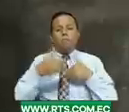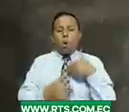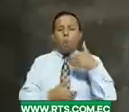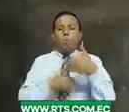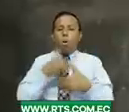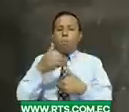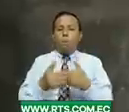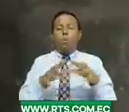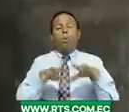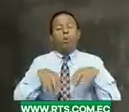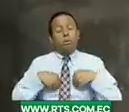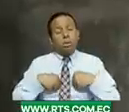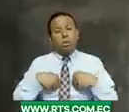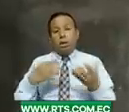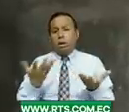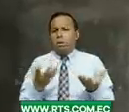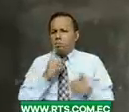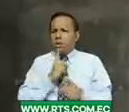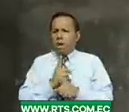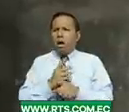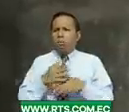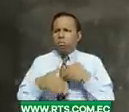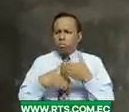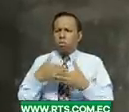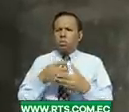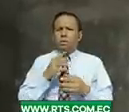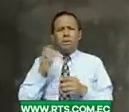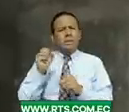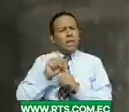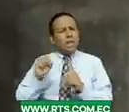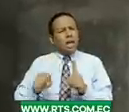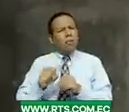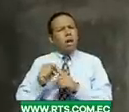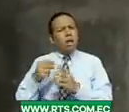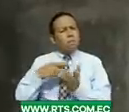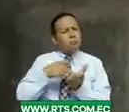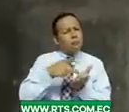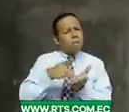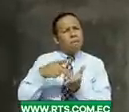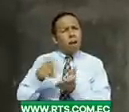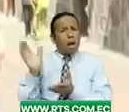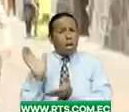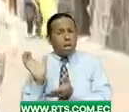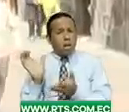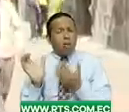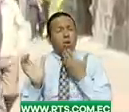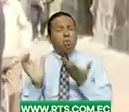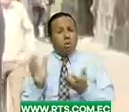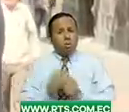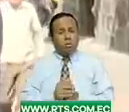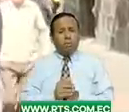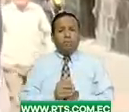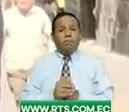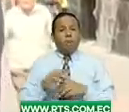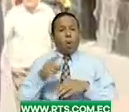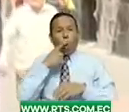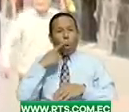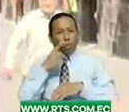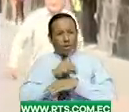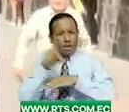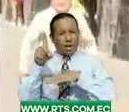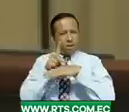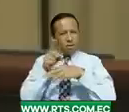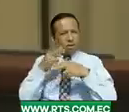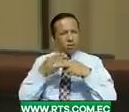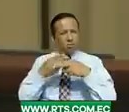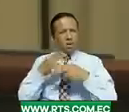Estado y no del gobierno de turno. Diego Salgado, director del IES y delegado del presidente de la República, Guillermo Lasso, también